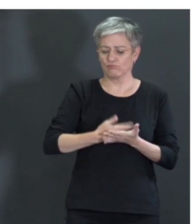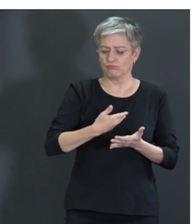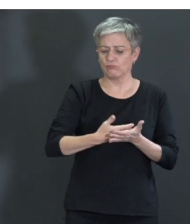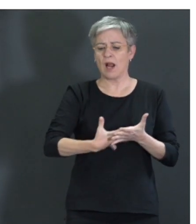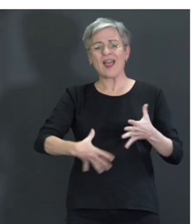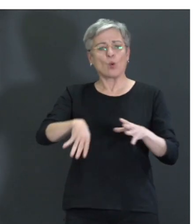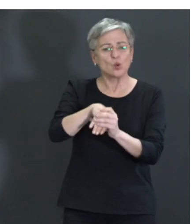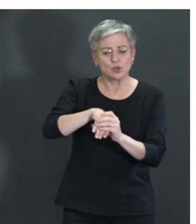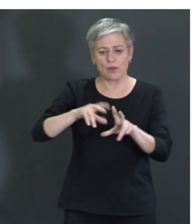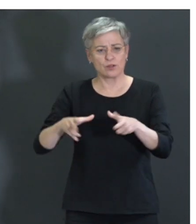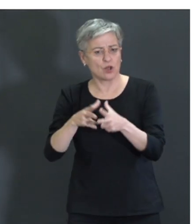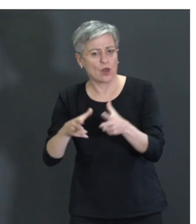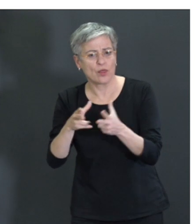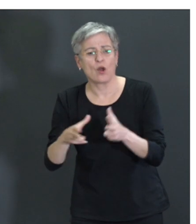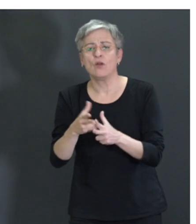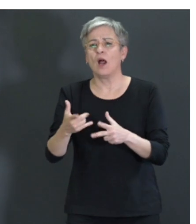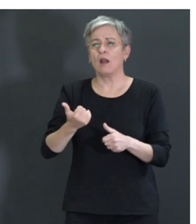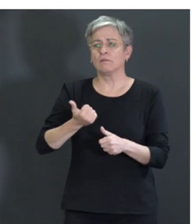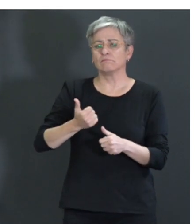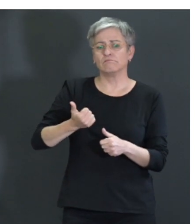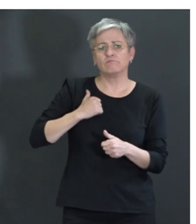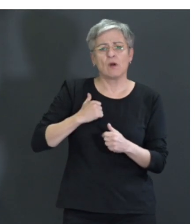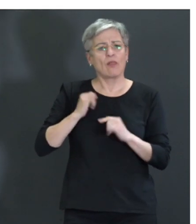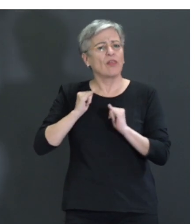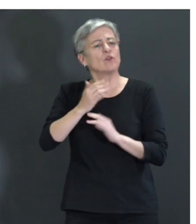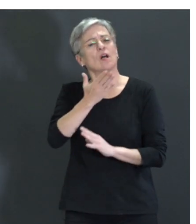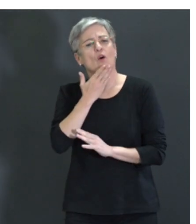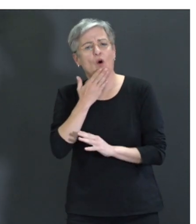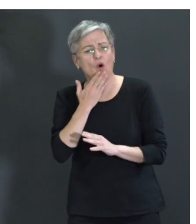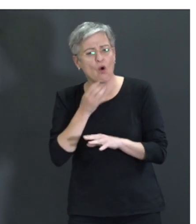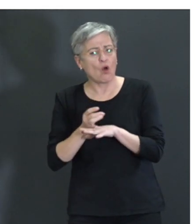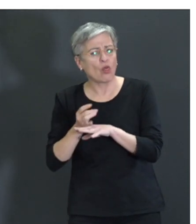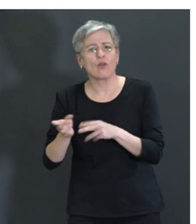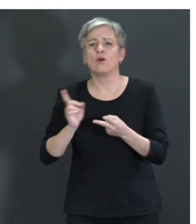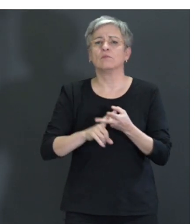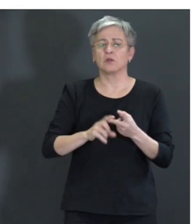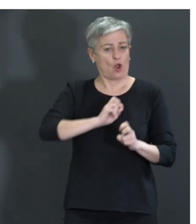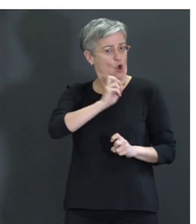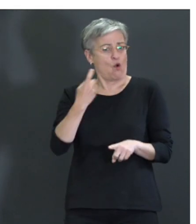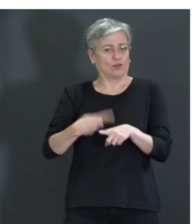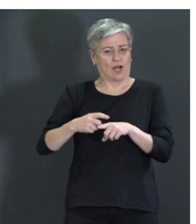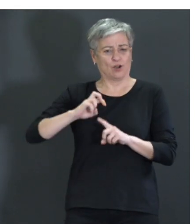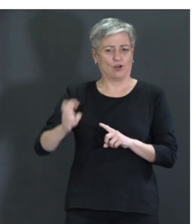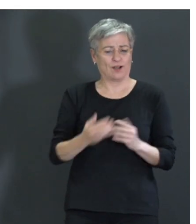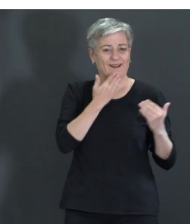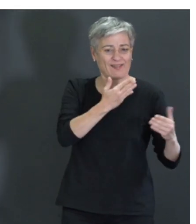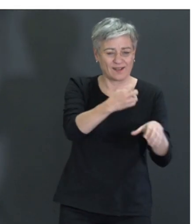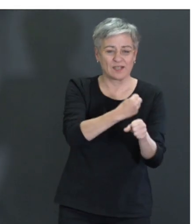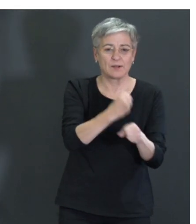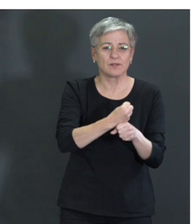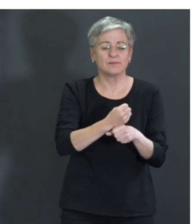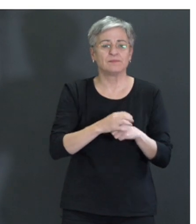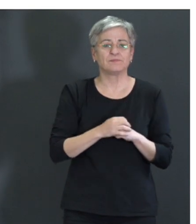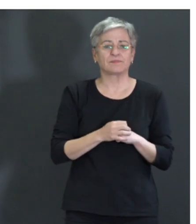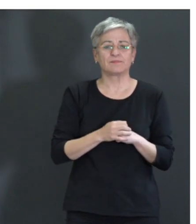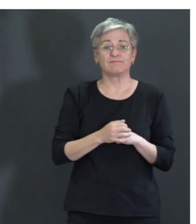inclusión social, el poder disfrutar del ocio y, bueno, de muchas otras cosas, ¿no? Y, bueno, pues estamos aquí